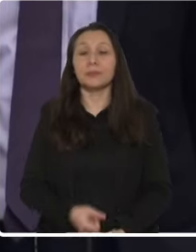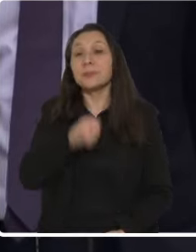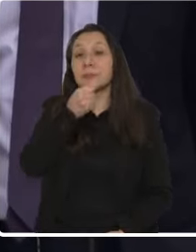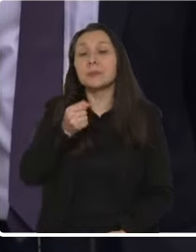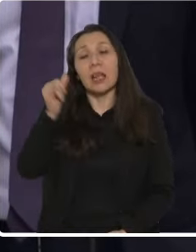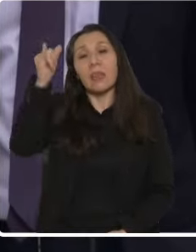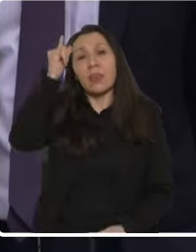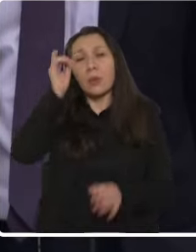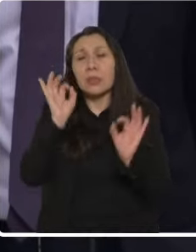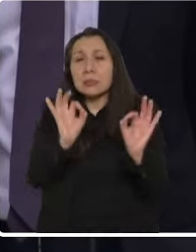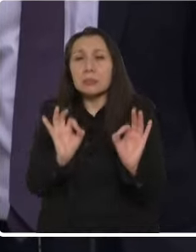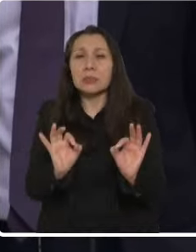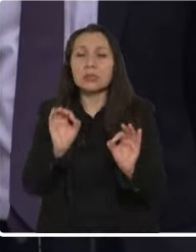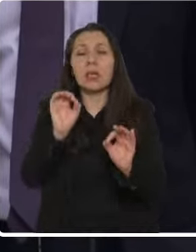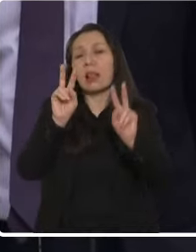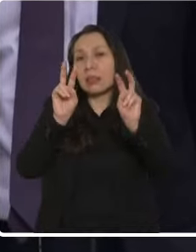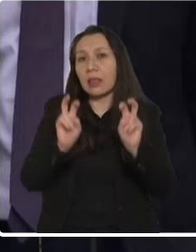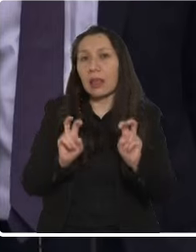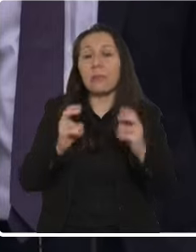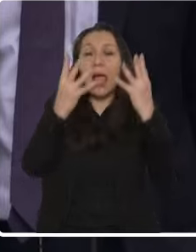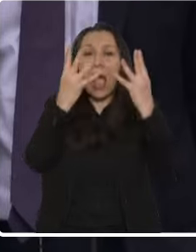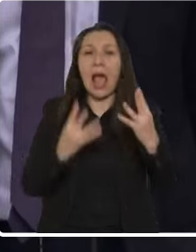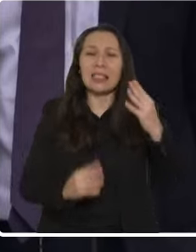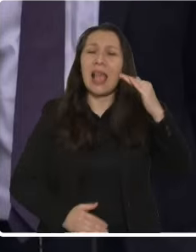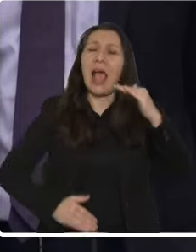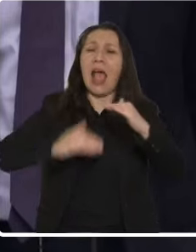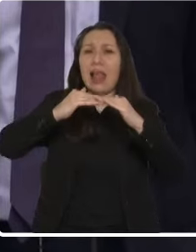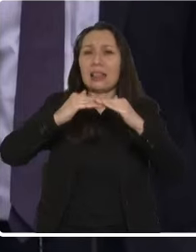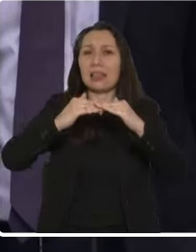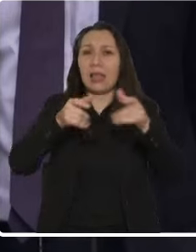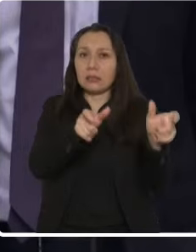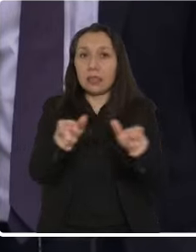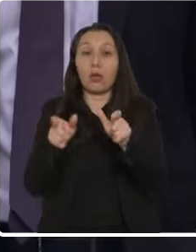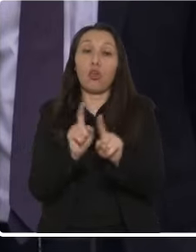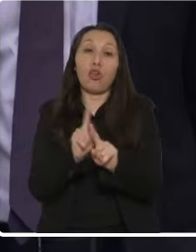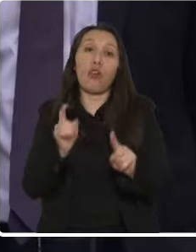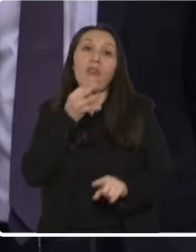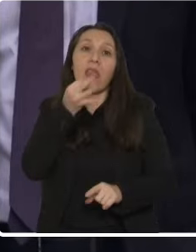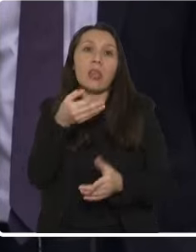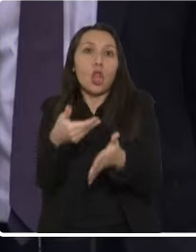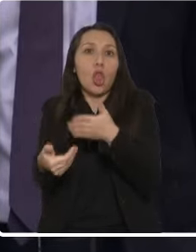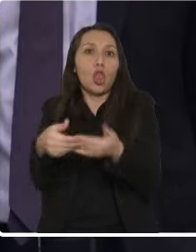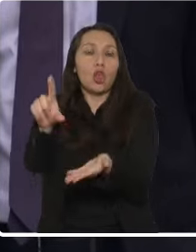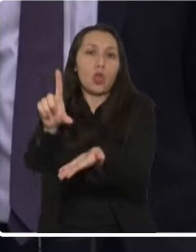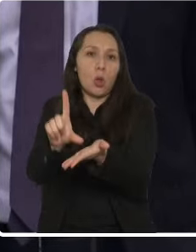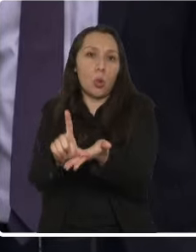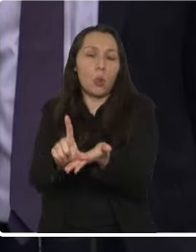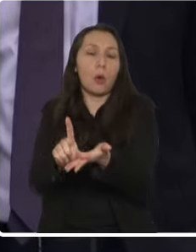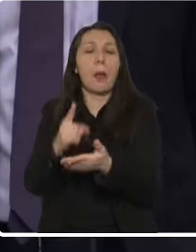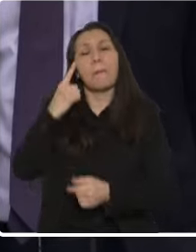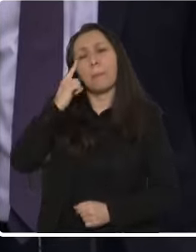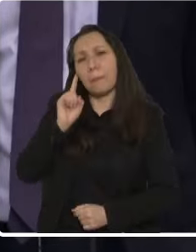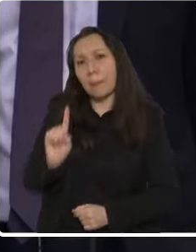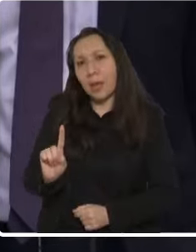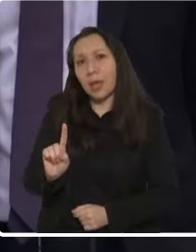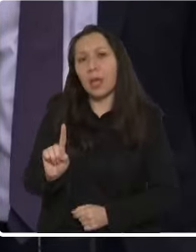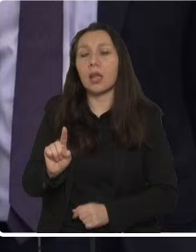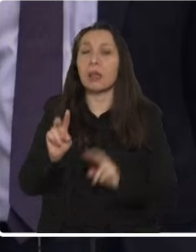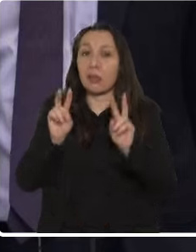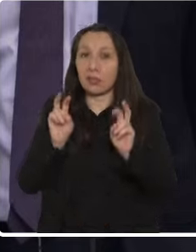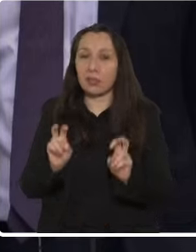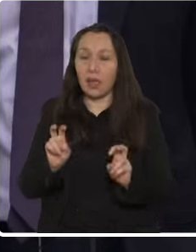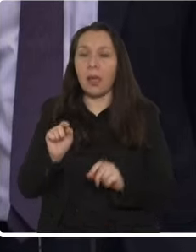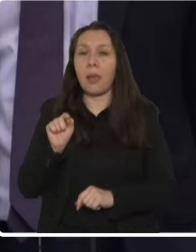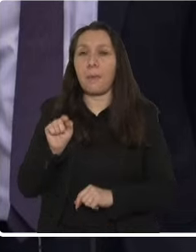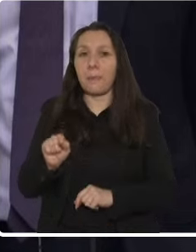Ministra, disculpe, para especificar algunos temas en relación a la cárcel de alta seguridad, bueno, no se va a revelar el lugar puntualmente, pero ¿va a ser un